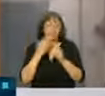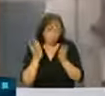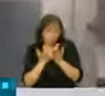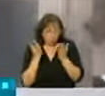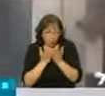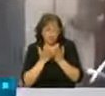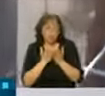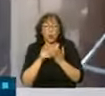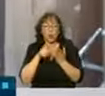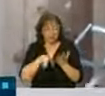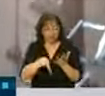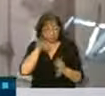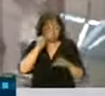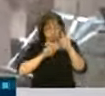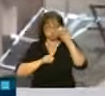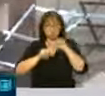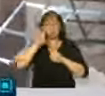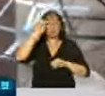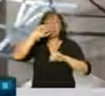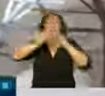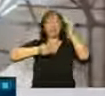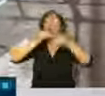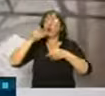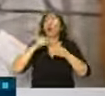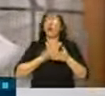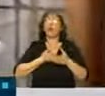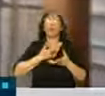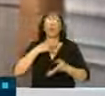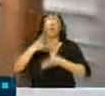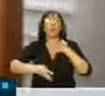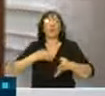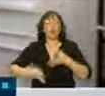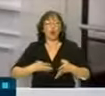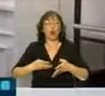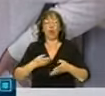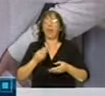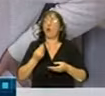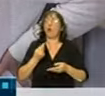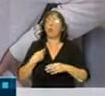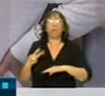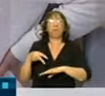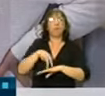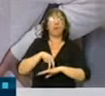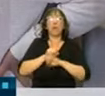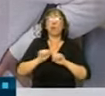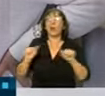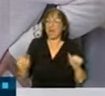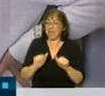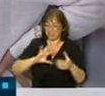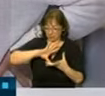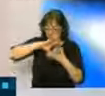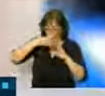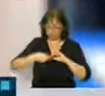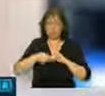realmente entiende cómo es todo el sistema, cómo funciona y cómo lo podés hacer funcionar con